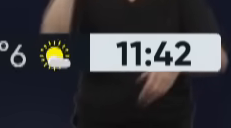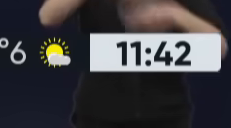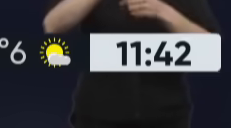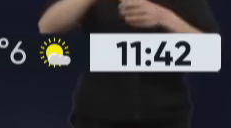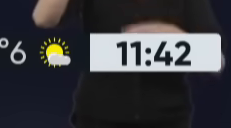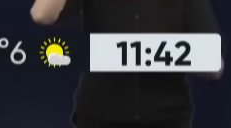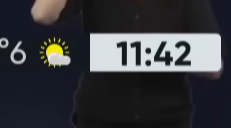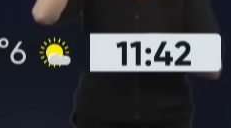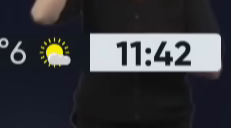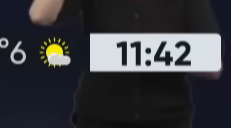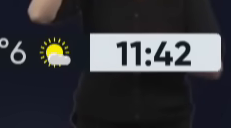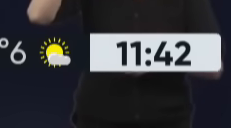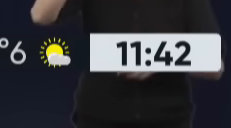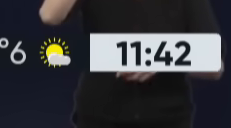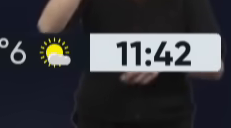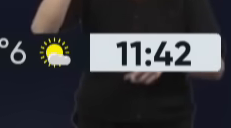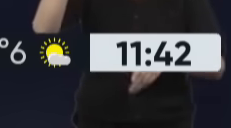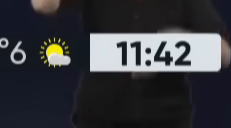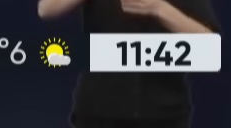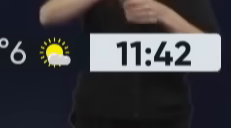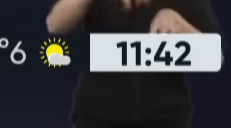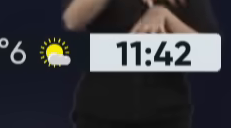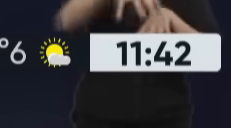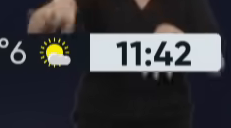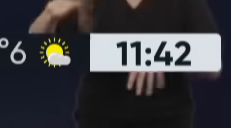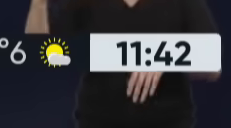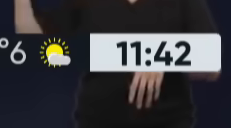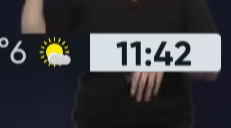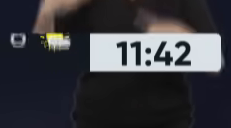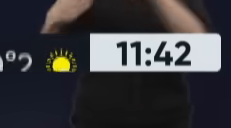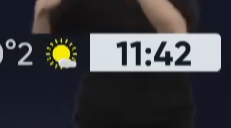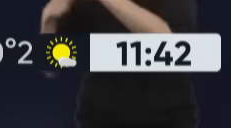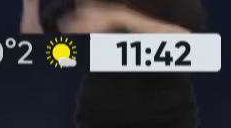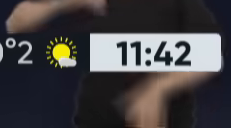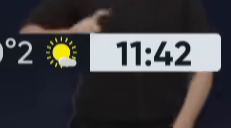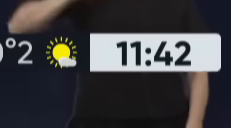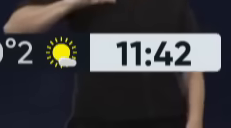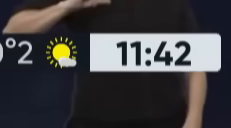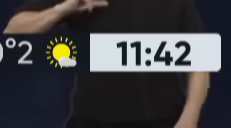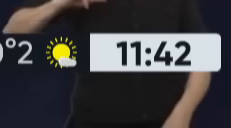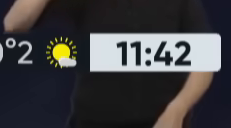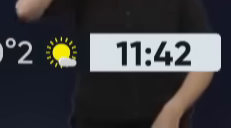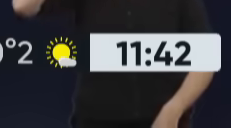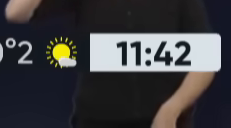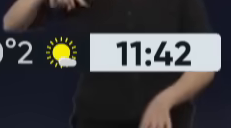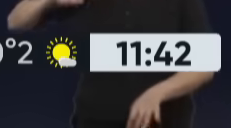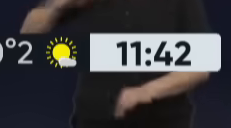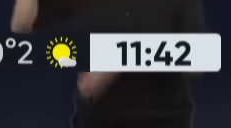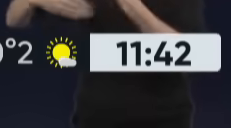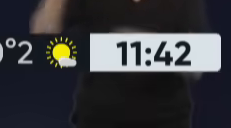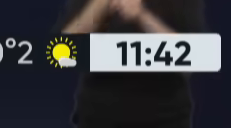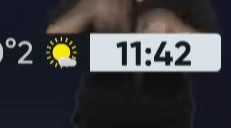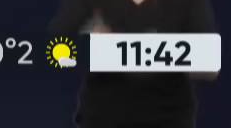10 años. Es más, en el último gobierno del doctor Fernández se